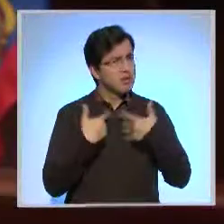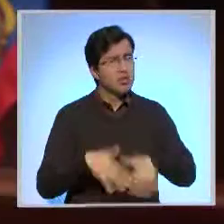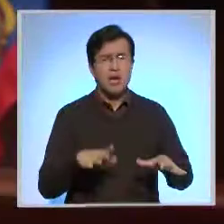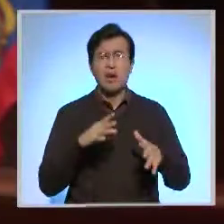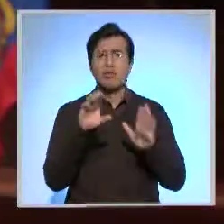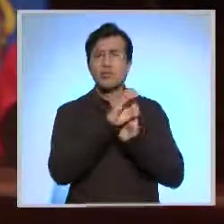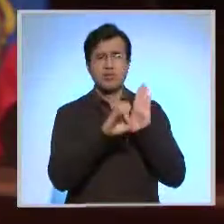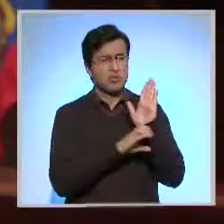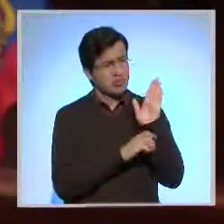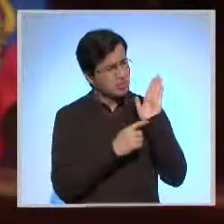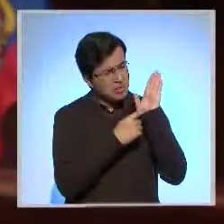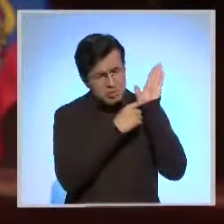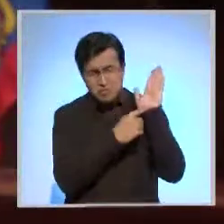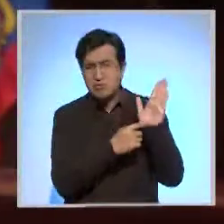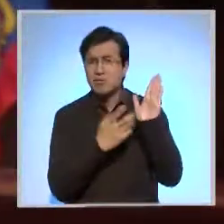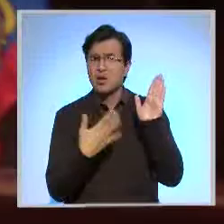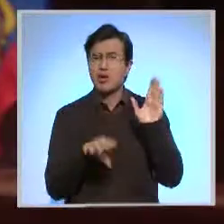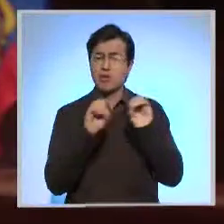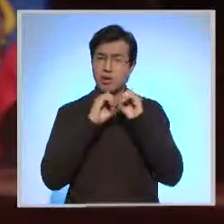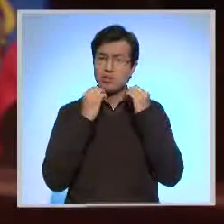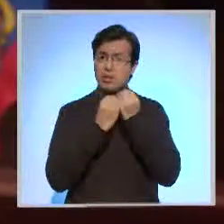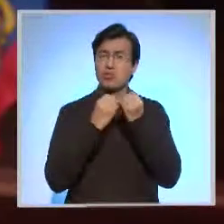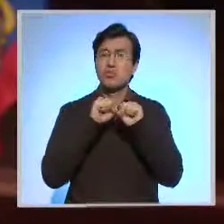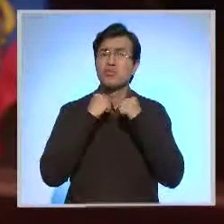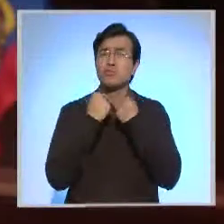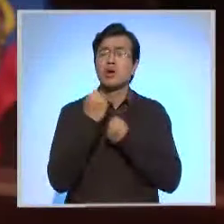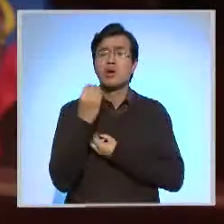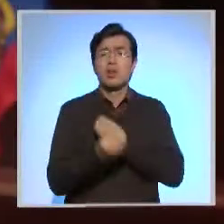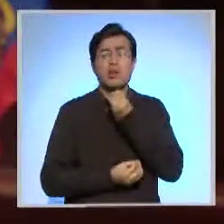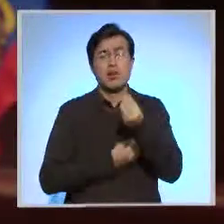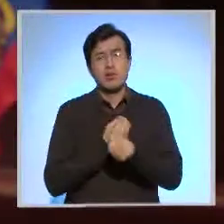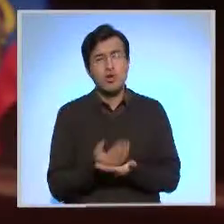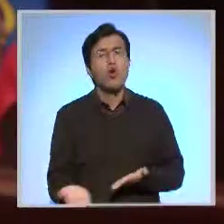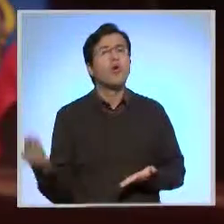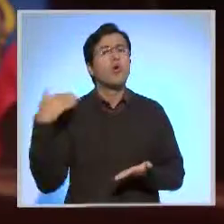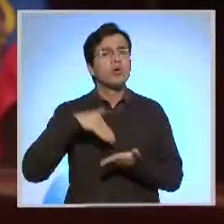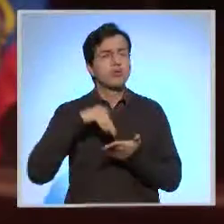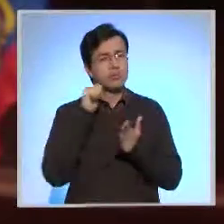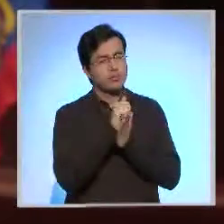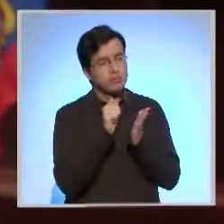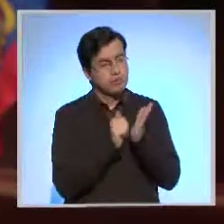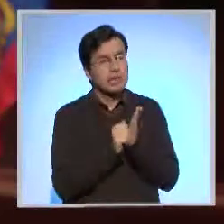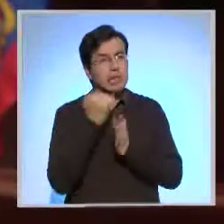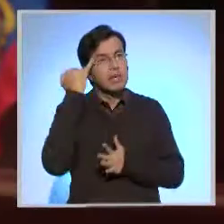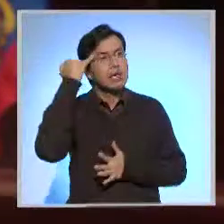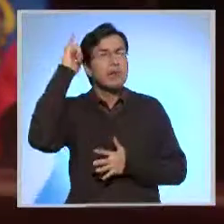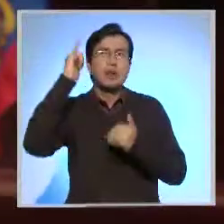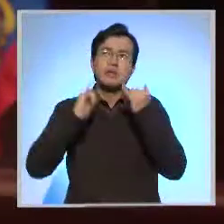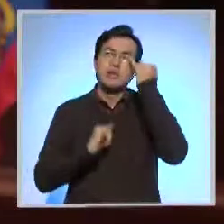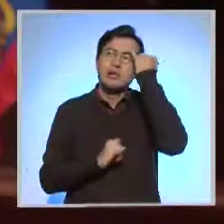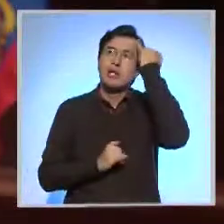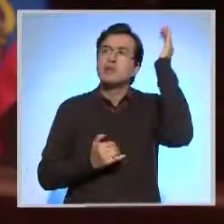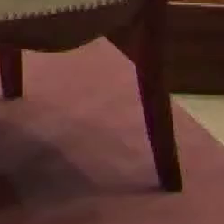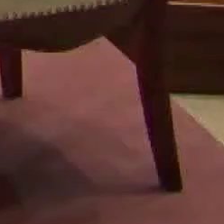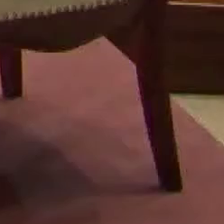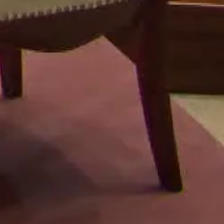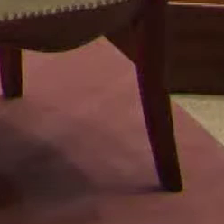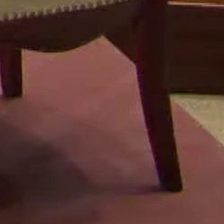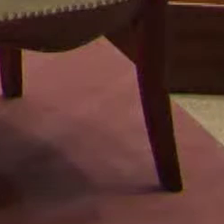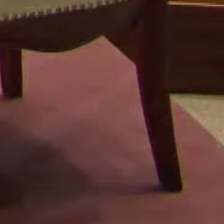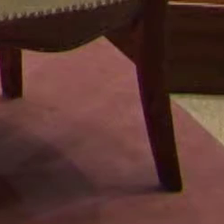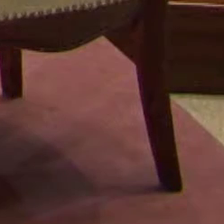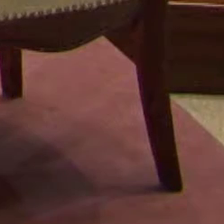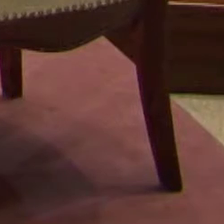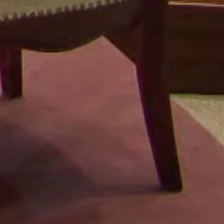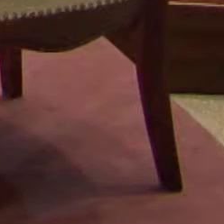contempla la constitución en todo el movimiento social tiene que reagendar reinventarse reinventarse recreará para ello que se necesita hay